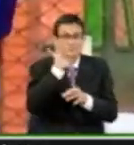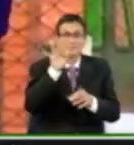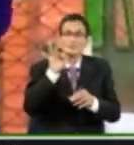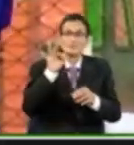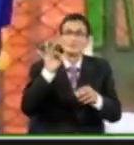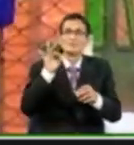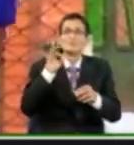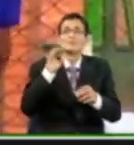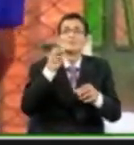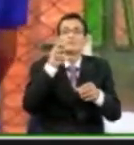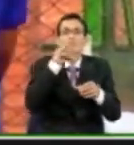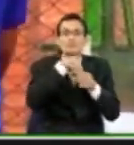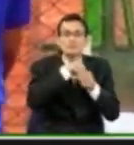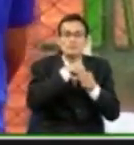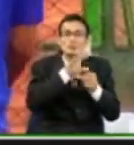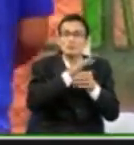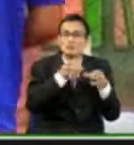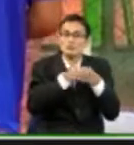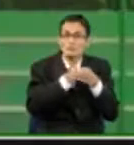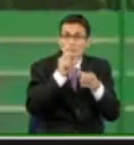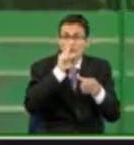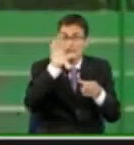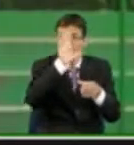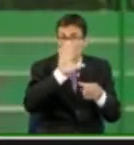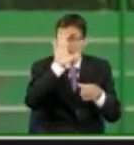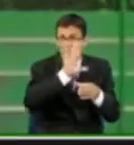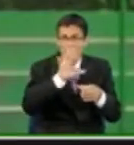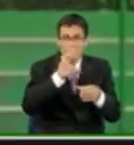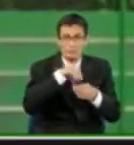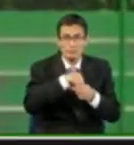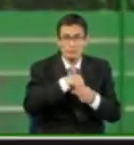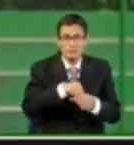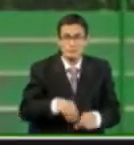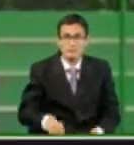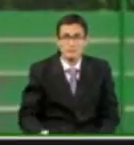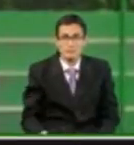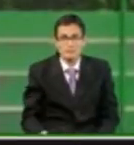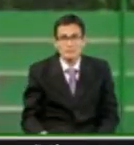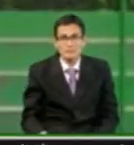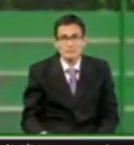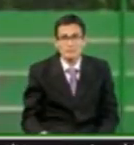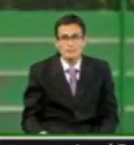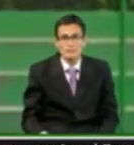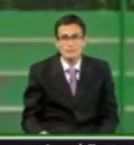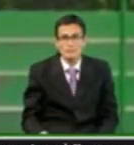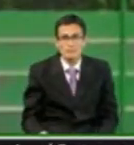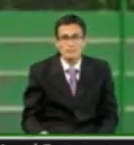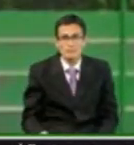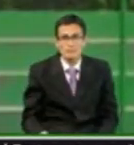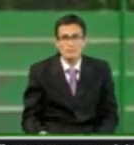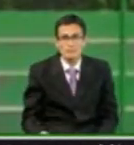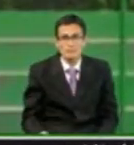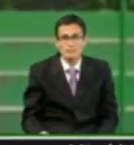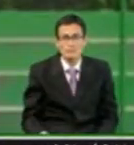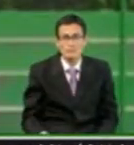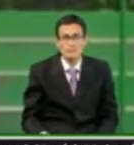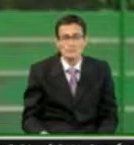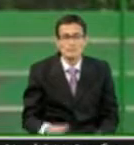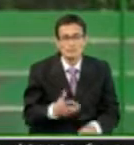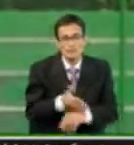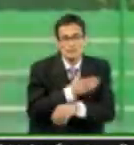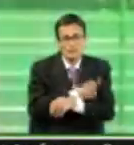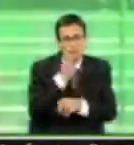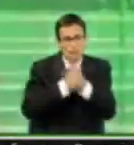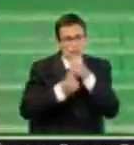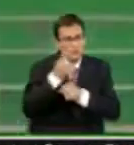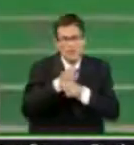al equipo nacional no pues un logro muy importante la verdad yo tenía eso como una meta y pues no sé cuando antes hace un año atrás no